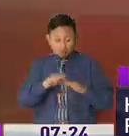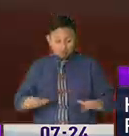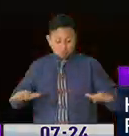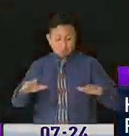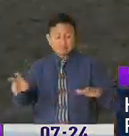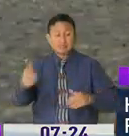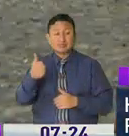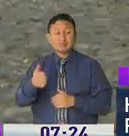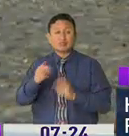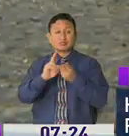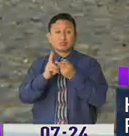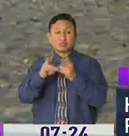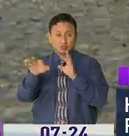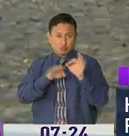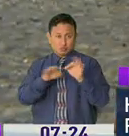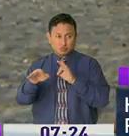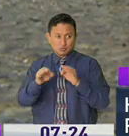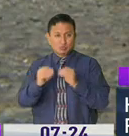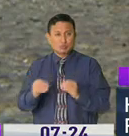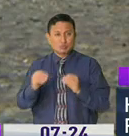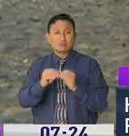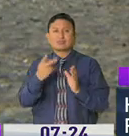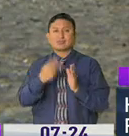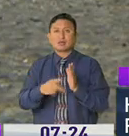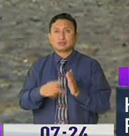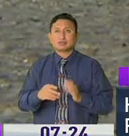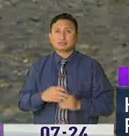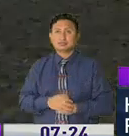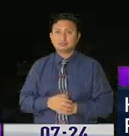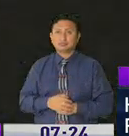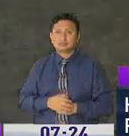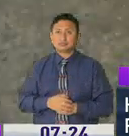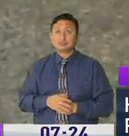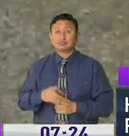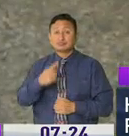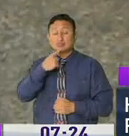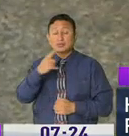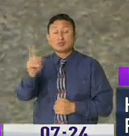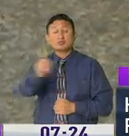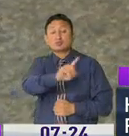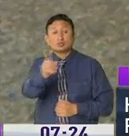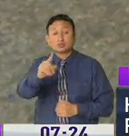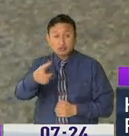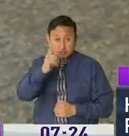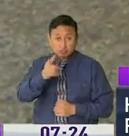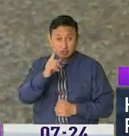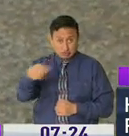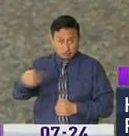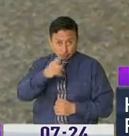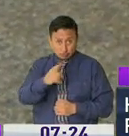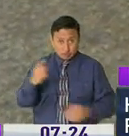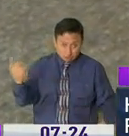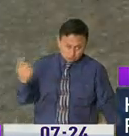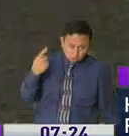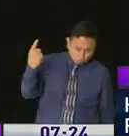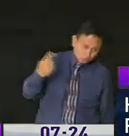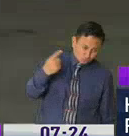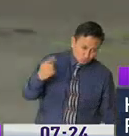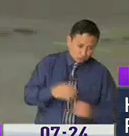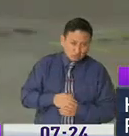un poco más cómo ocurrió todo. Le habían dicho que no cruce, porque estaba borrachito, es borrachito. Ya, y había cruzado y el